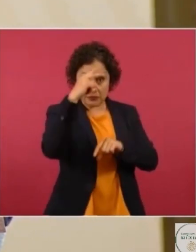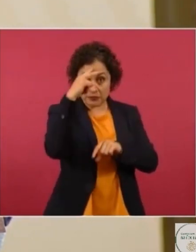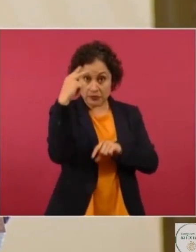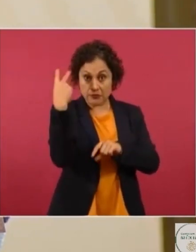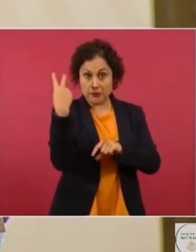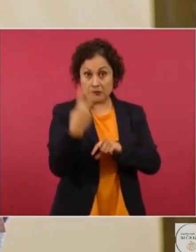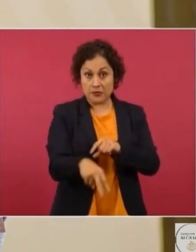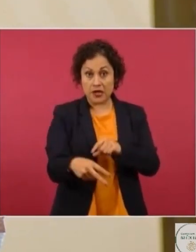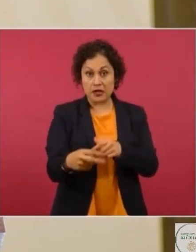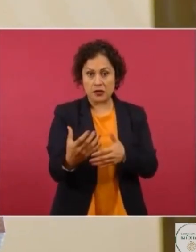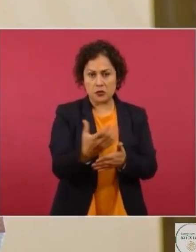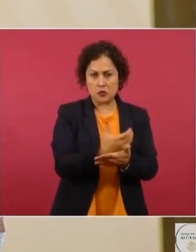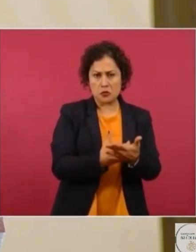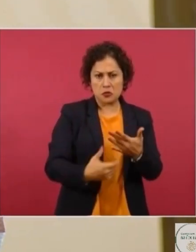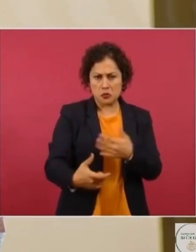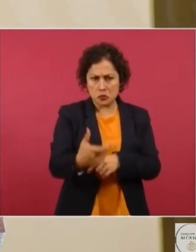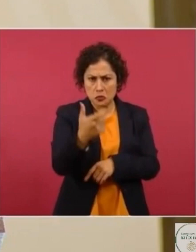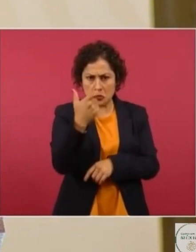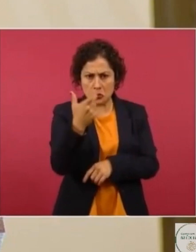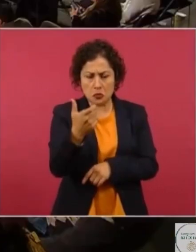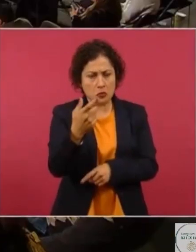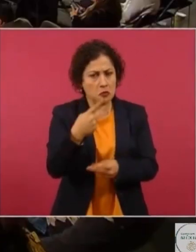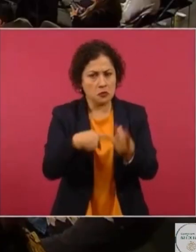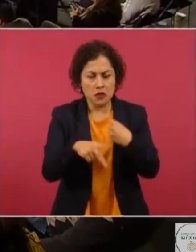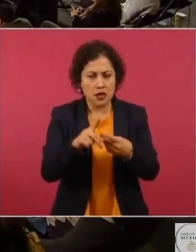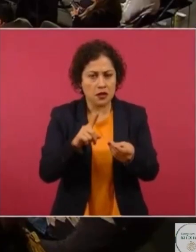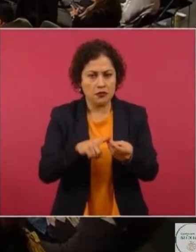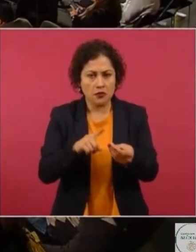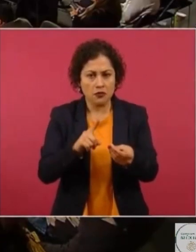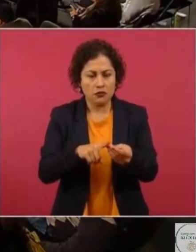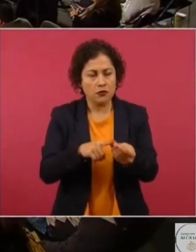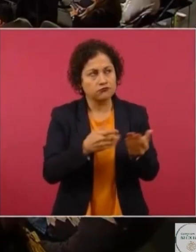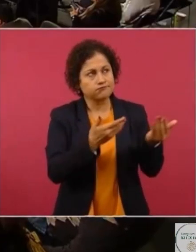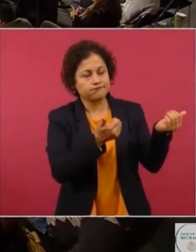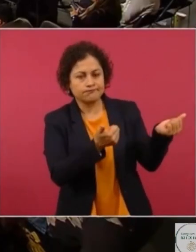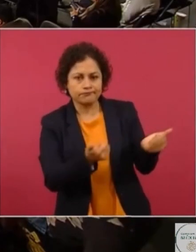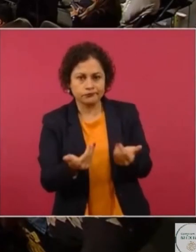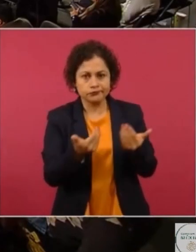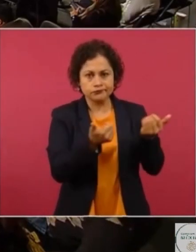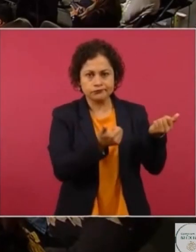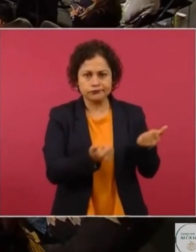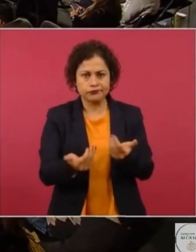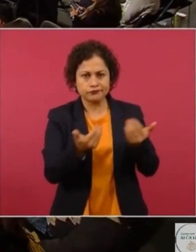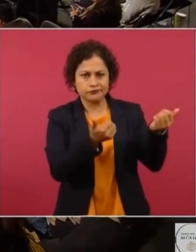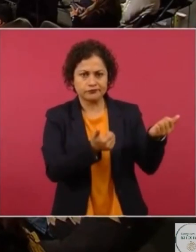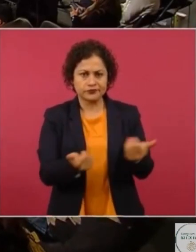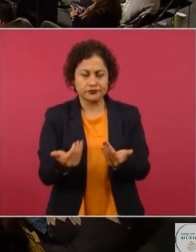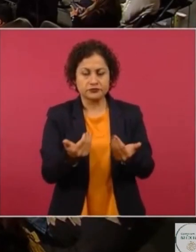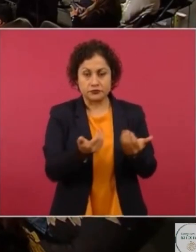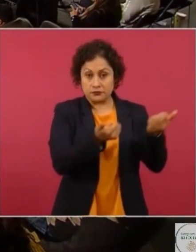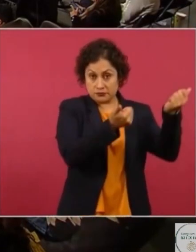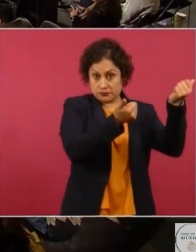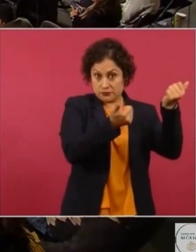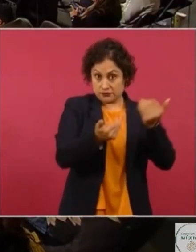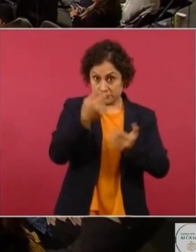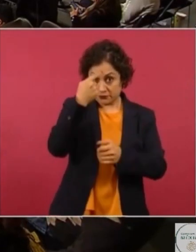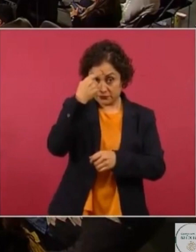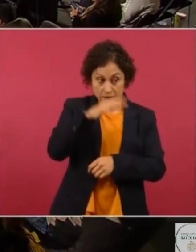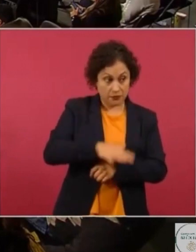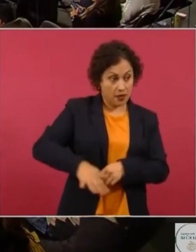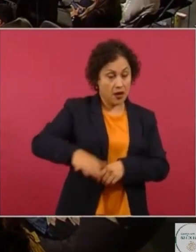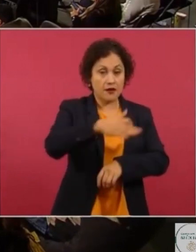que más ayuda a la gente, a 10 millones de familias de México.